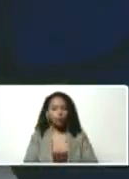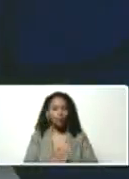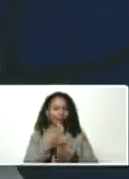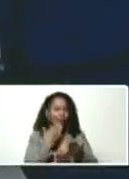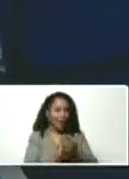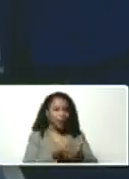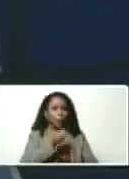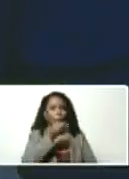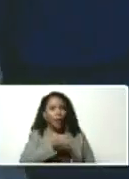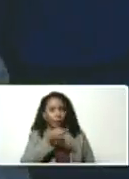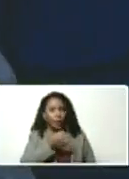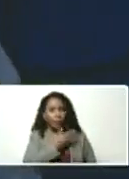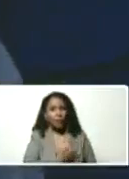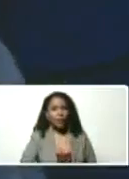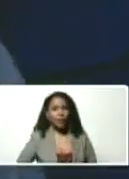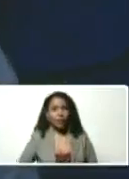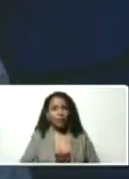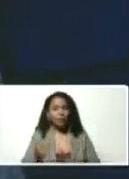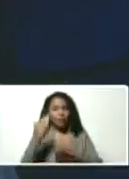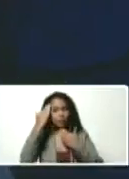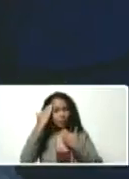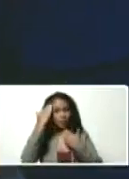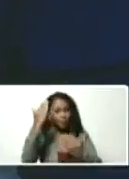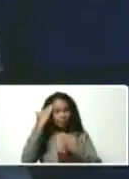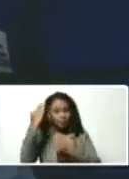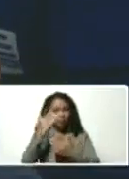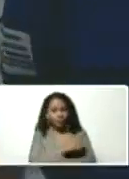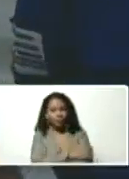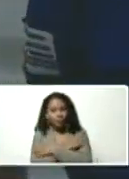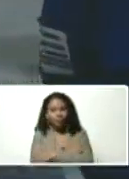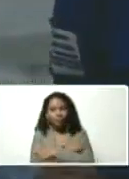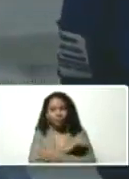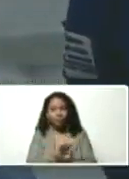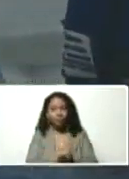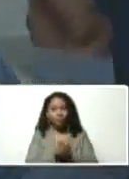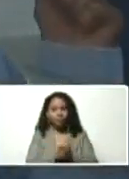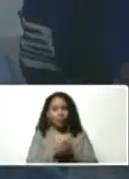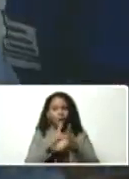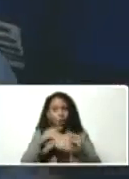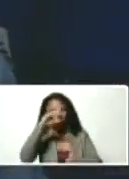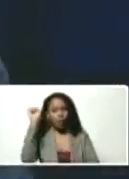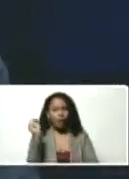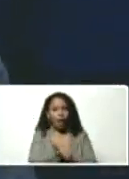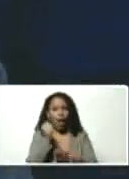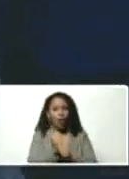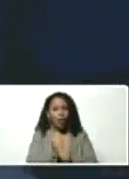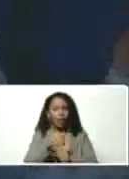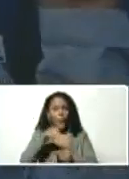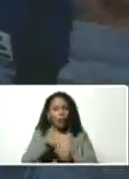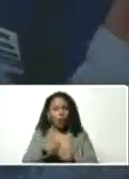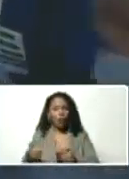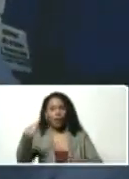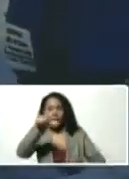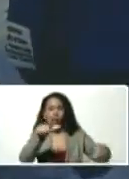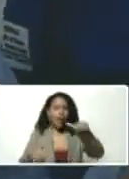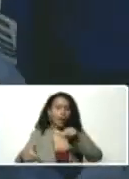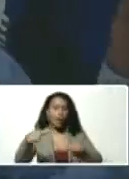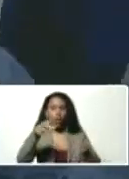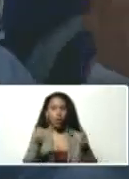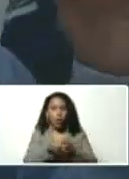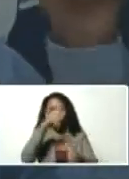Buenas tardes, presidente. Reciba un cordial saludo de todos los trabajadores petroquímicos de la